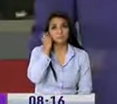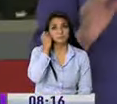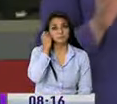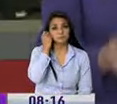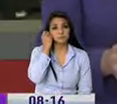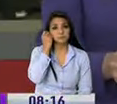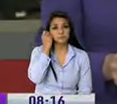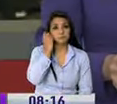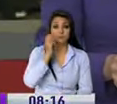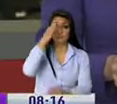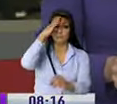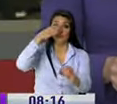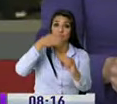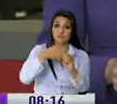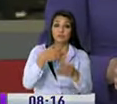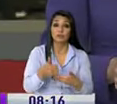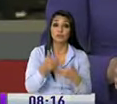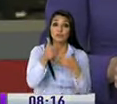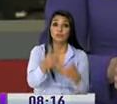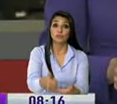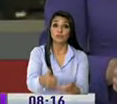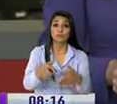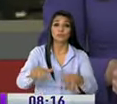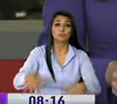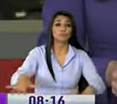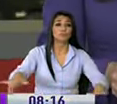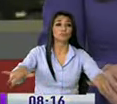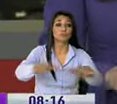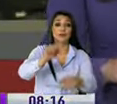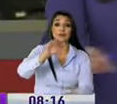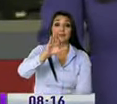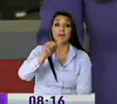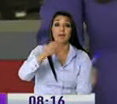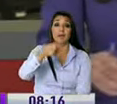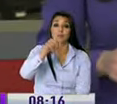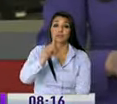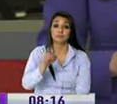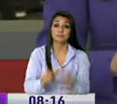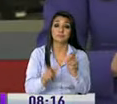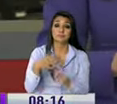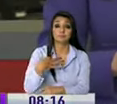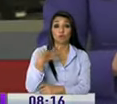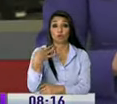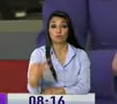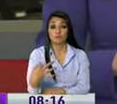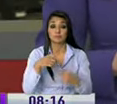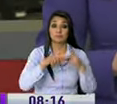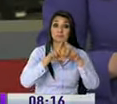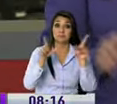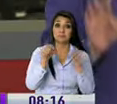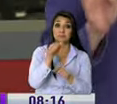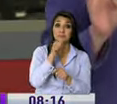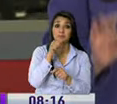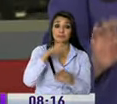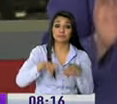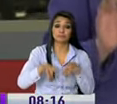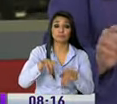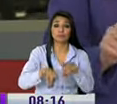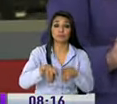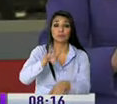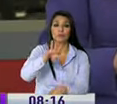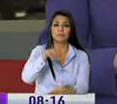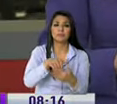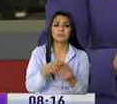Y con el objetivo de ayudar a la recuperación vegetal del Cerro Atacazo, varios voluntarios en conjunto con la empresa privada sembraron 4.000